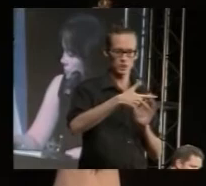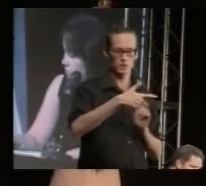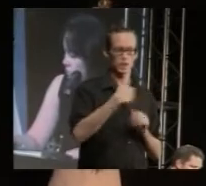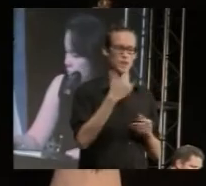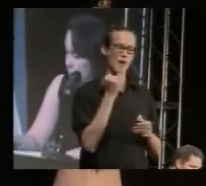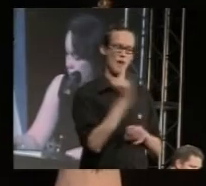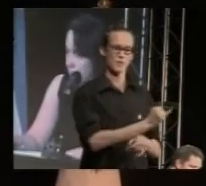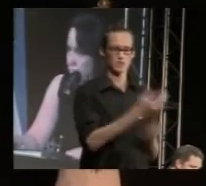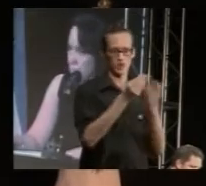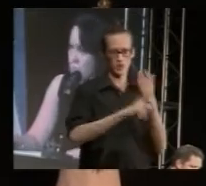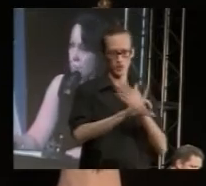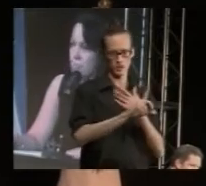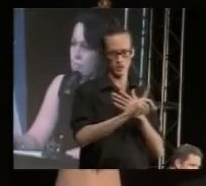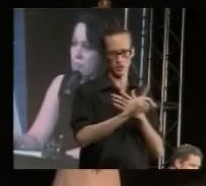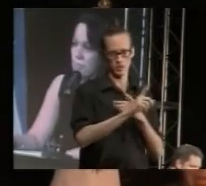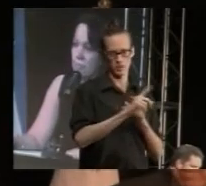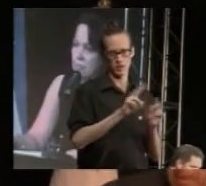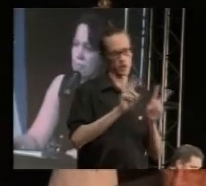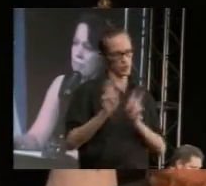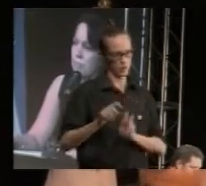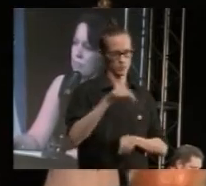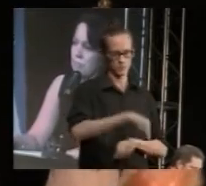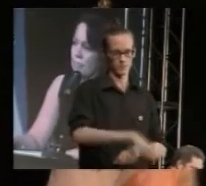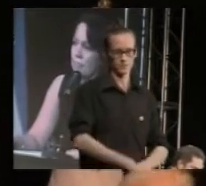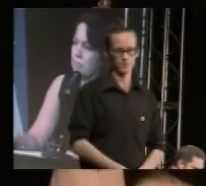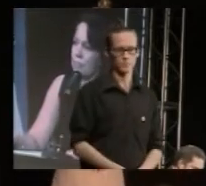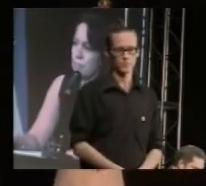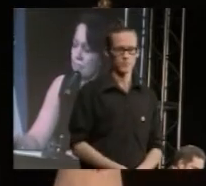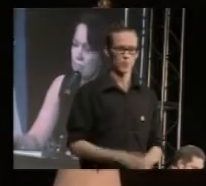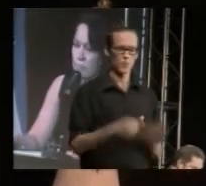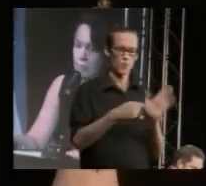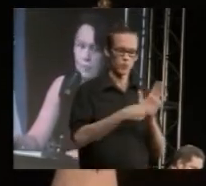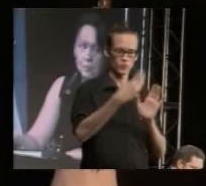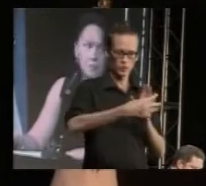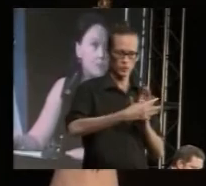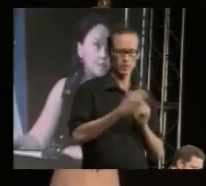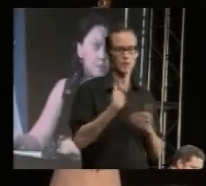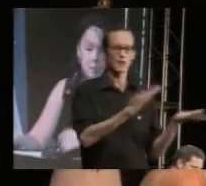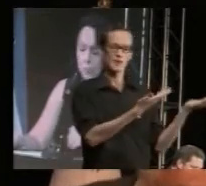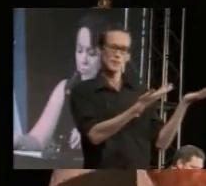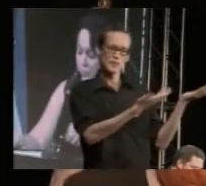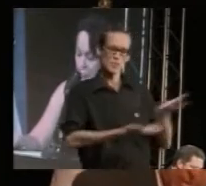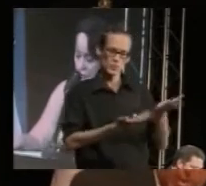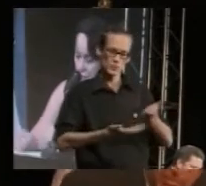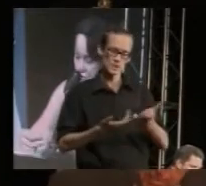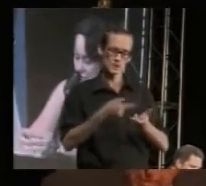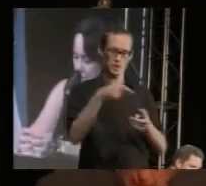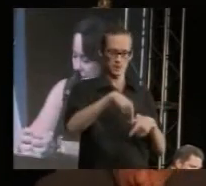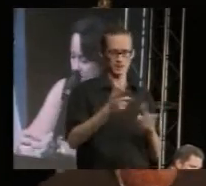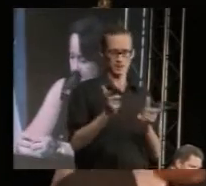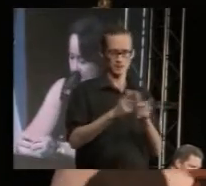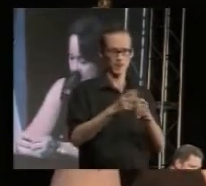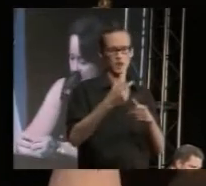señores concejales las comunicaciones correspondientes. Artículo 4, invítase a dicha sesión a